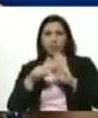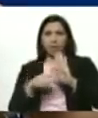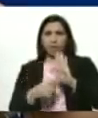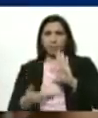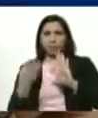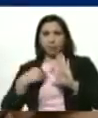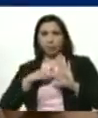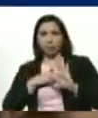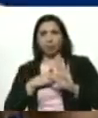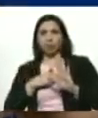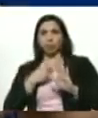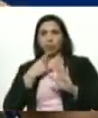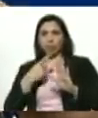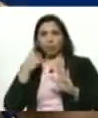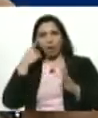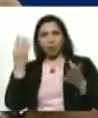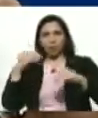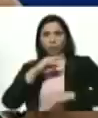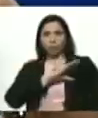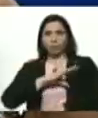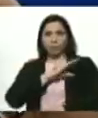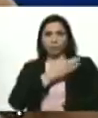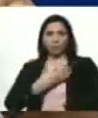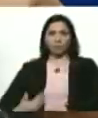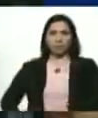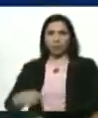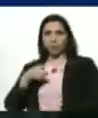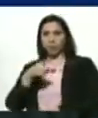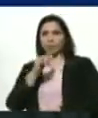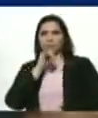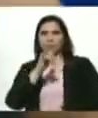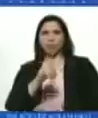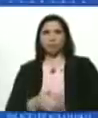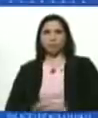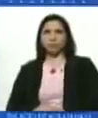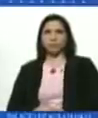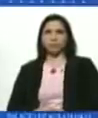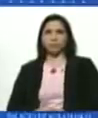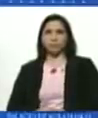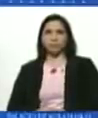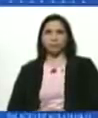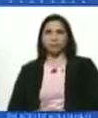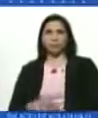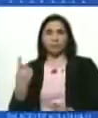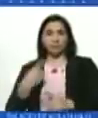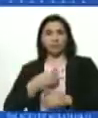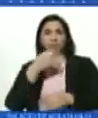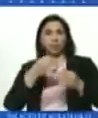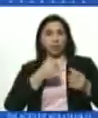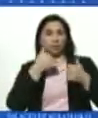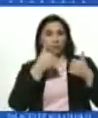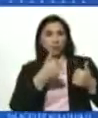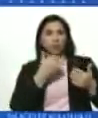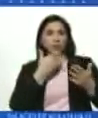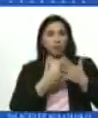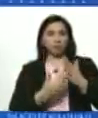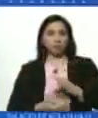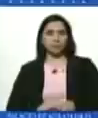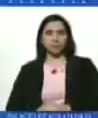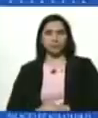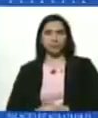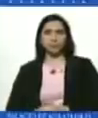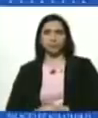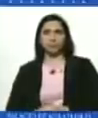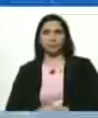hemos considerado en la comisión y que creo que es importante que usted denuncia muy importante que explicarlo bien gracias doctor carlos